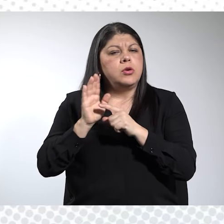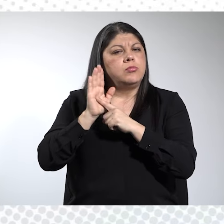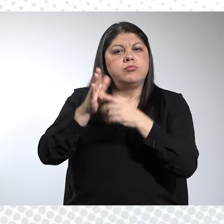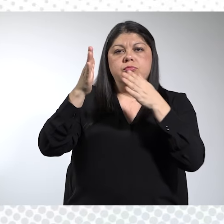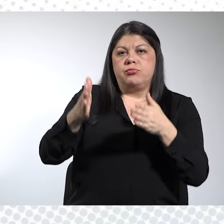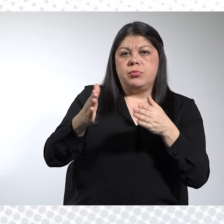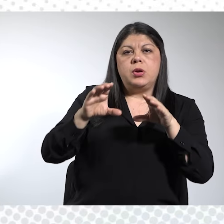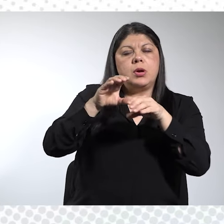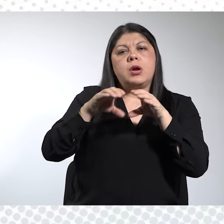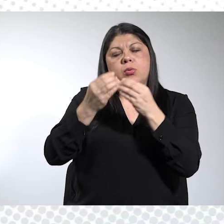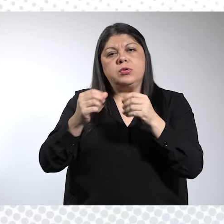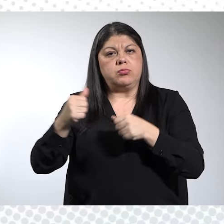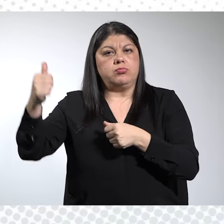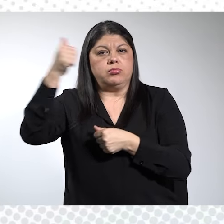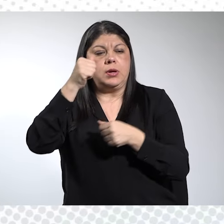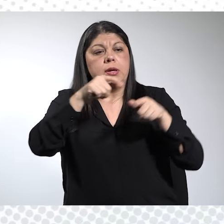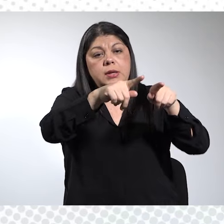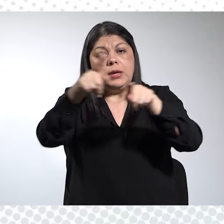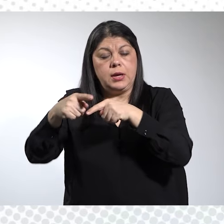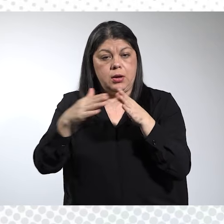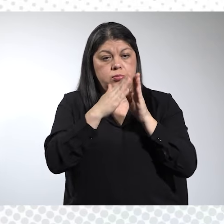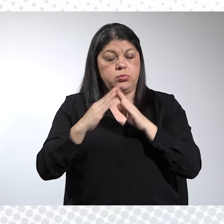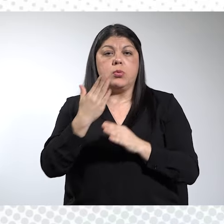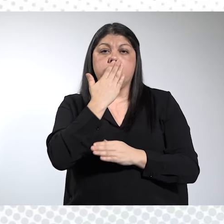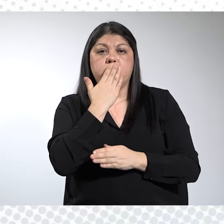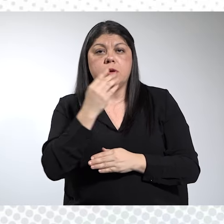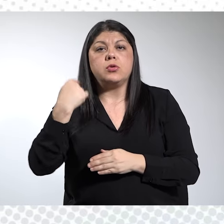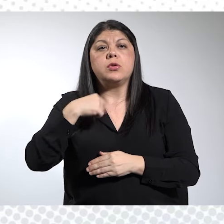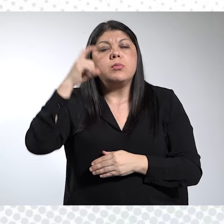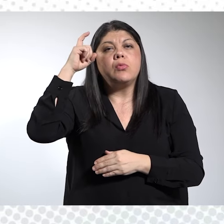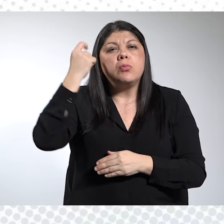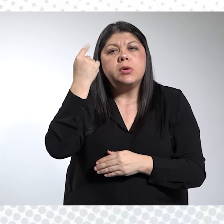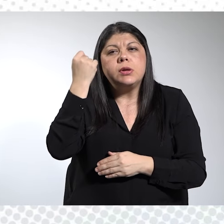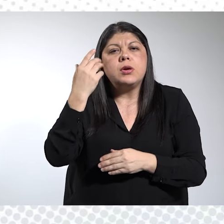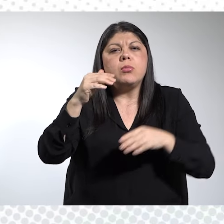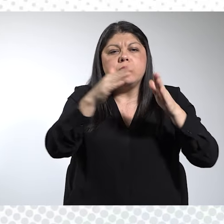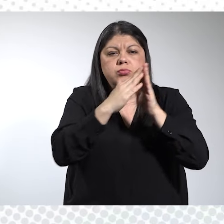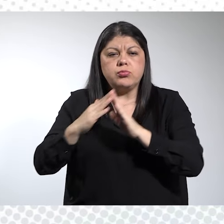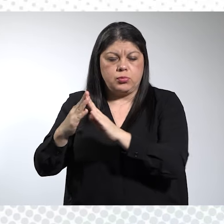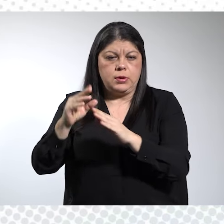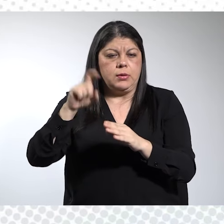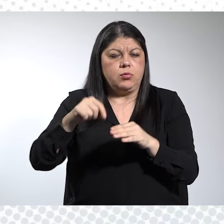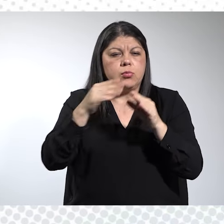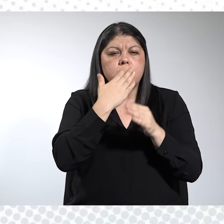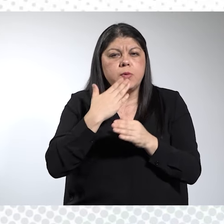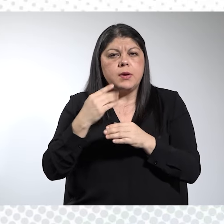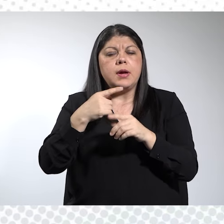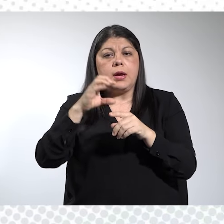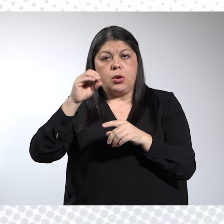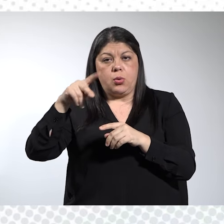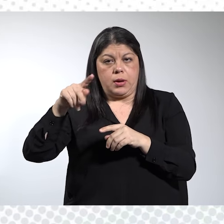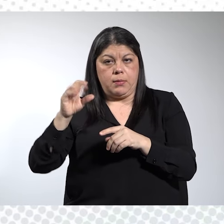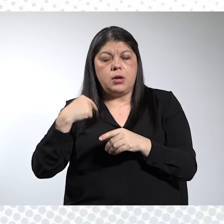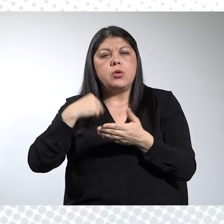están representados en el Consejo de Mayores de cada una de las zonas indígenas y hay que comprender cómo funcionan las zonas indígenas de este país. Desde